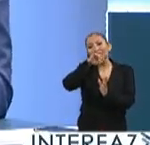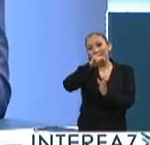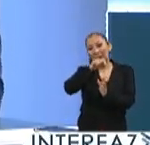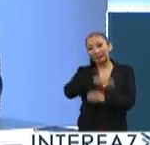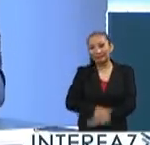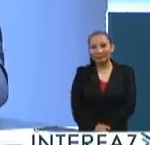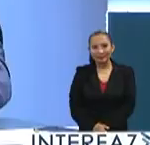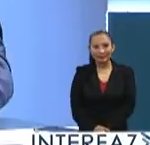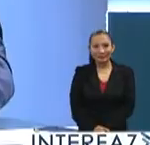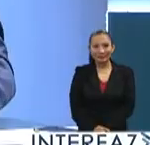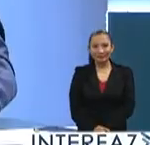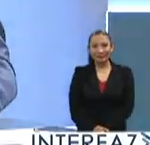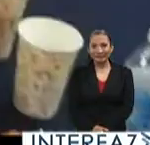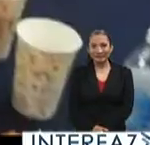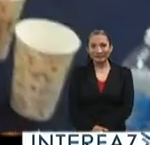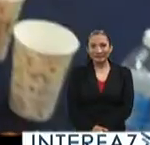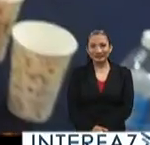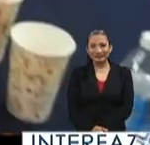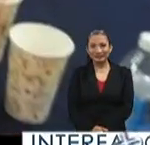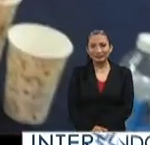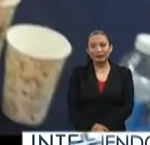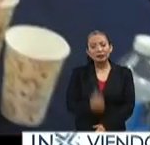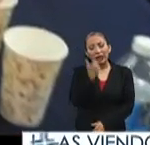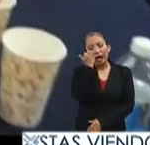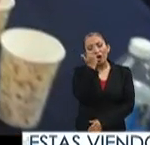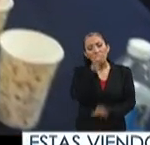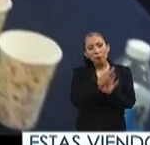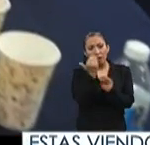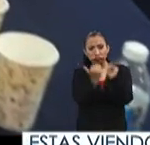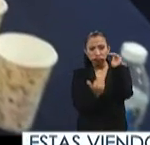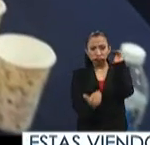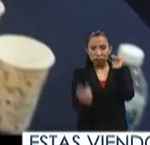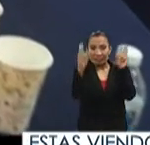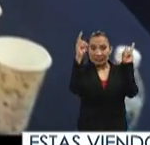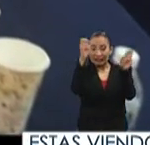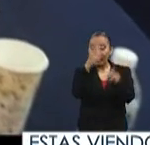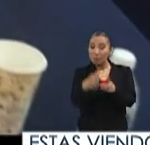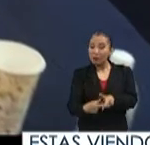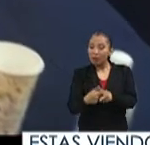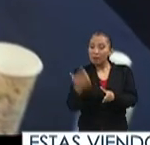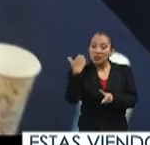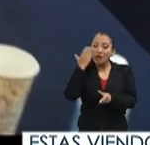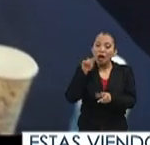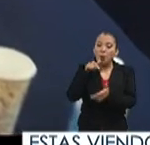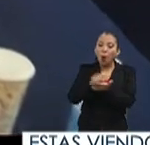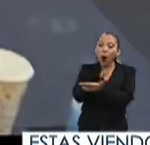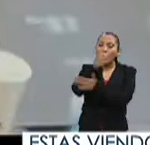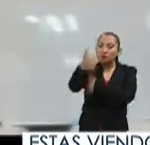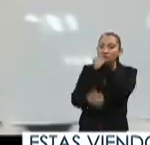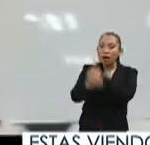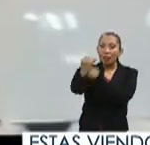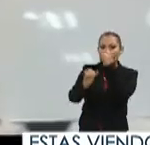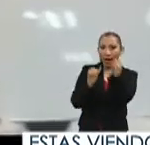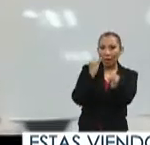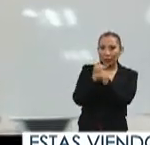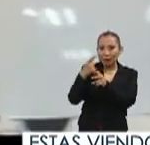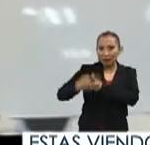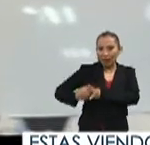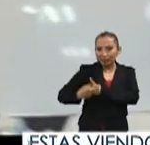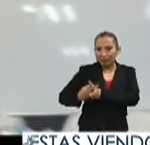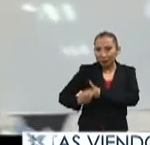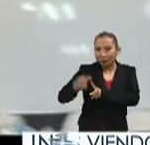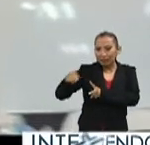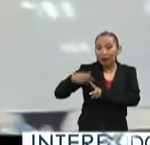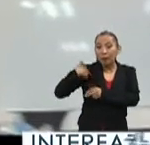el CONACYT. Los estudiantes más destacados en matemáticas buscarán un lugar en la competencia internacional de